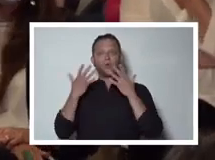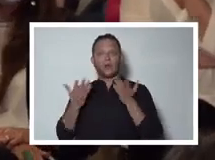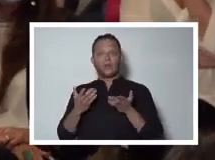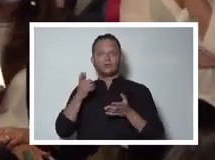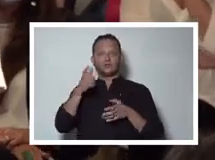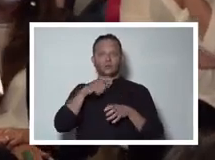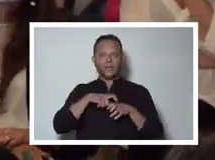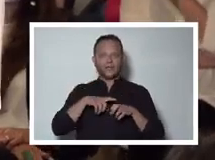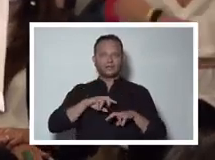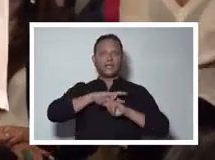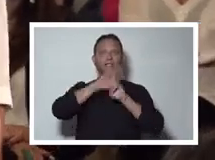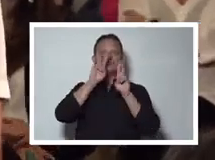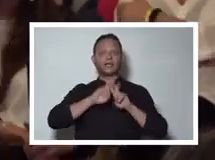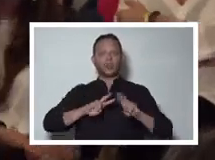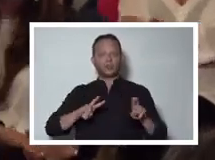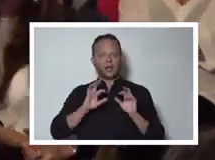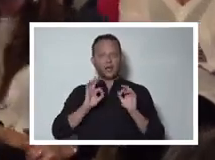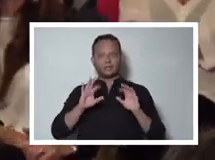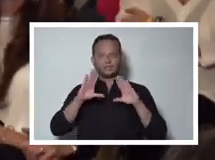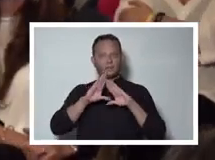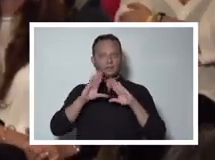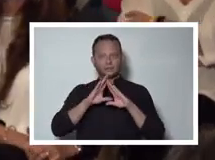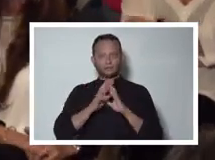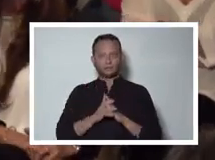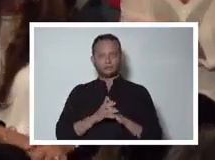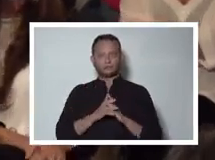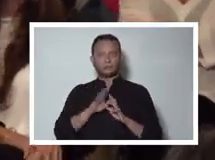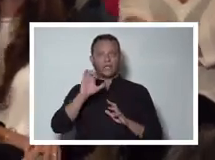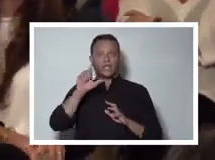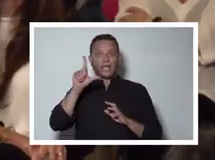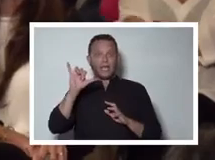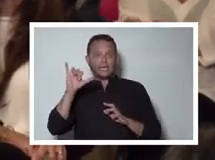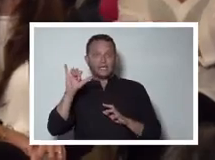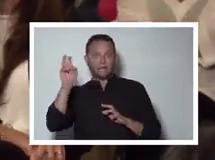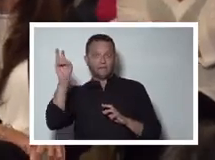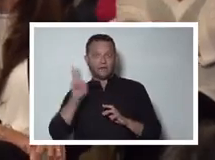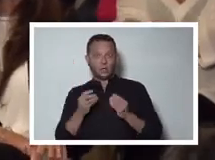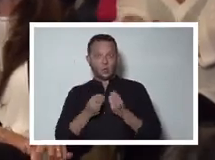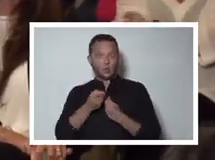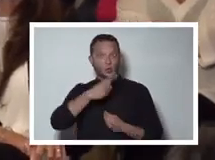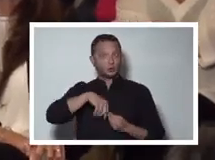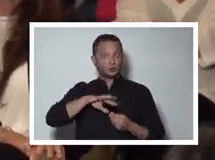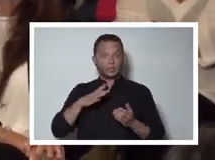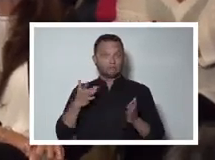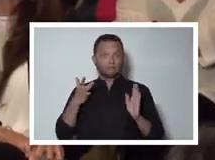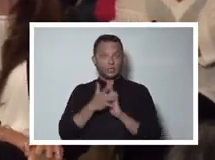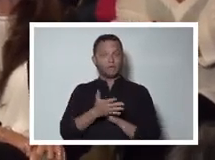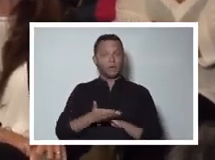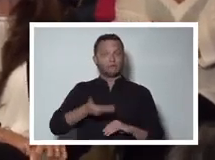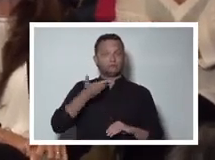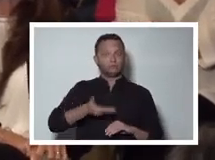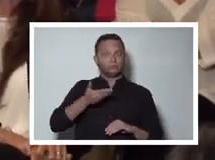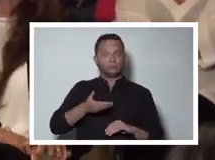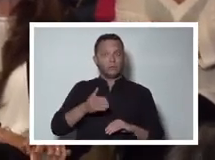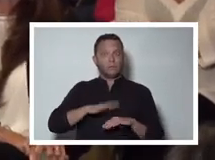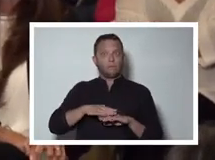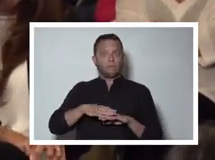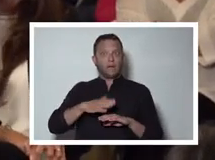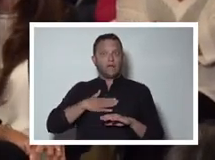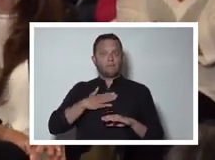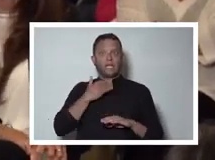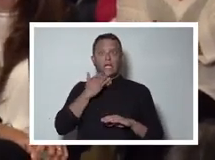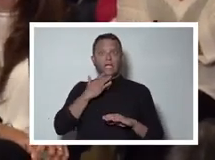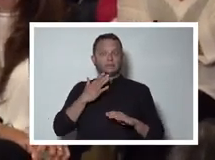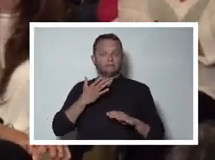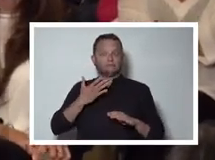carácter internacional que hoy esteé aquí Eli con nosotras lo dice todo por lo menos para mí lo dice casi